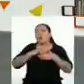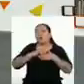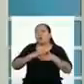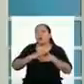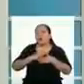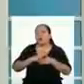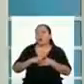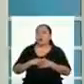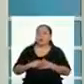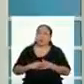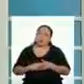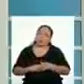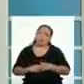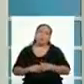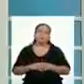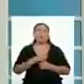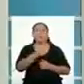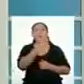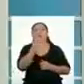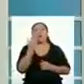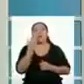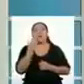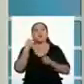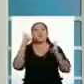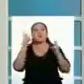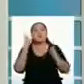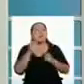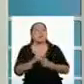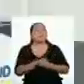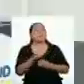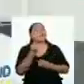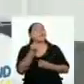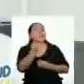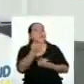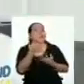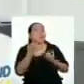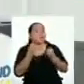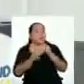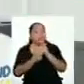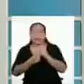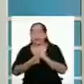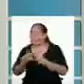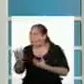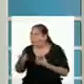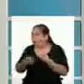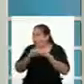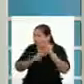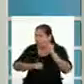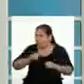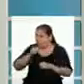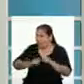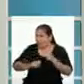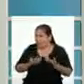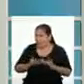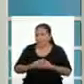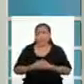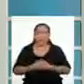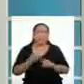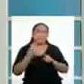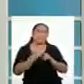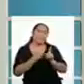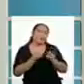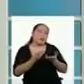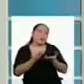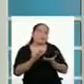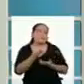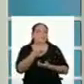poquito nomás. ¿Por qué no hablamos mejor de... ¿Para qué te gustaría ahorrar? Para la bicicleta. Ya. Pero piensa